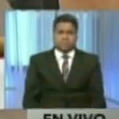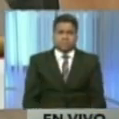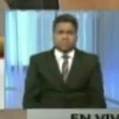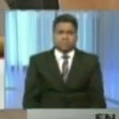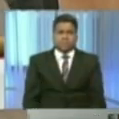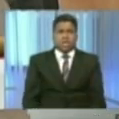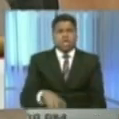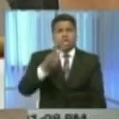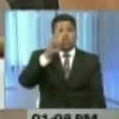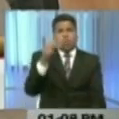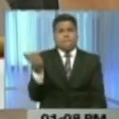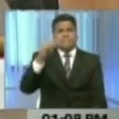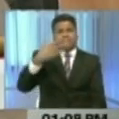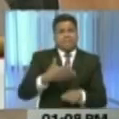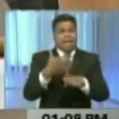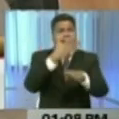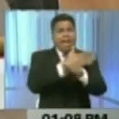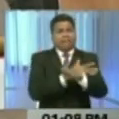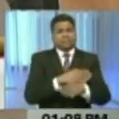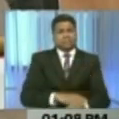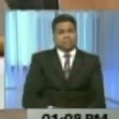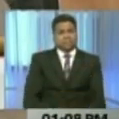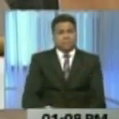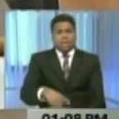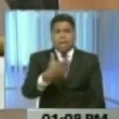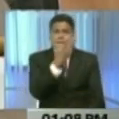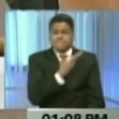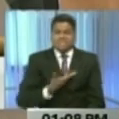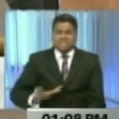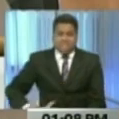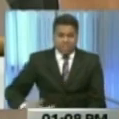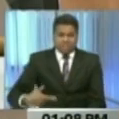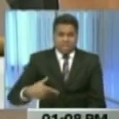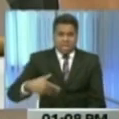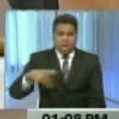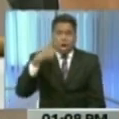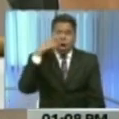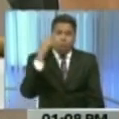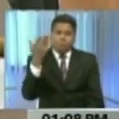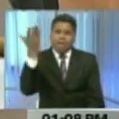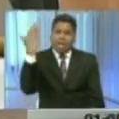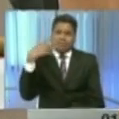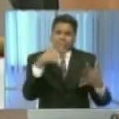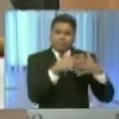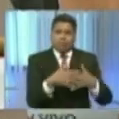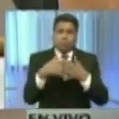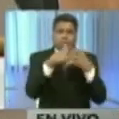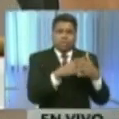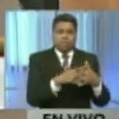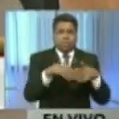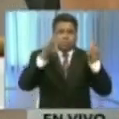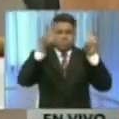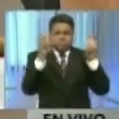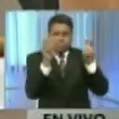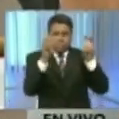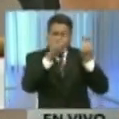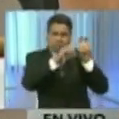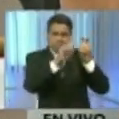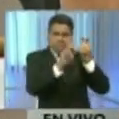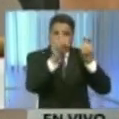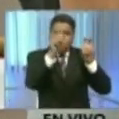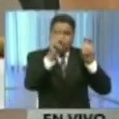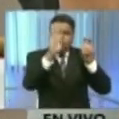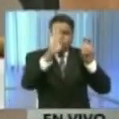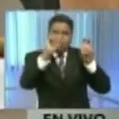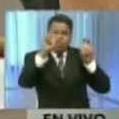casi dos meses antes. Bush dijo, importante, comillas, encontramos las armas